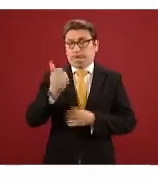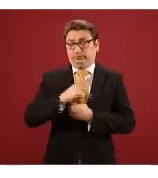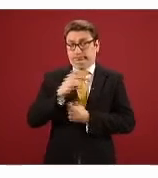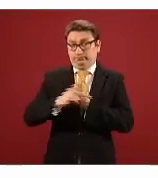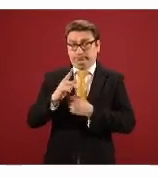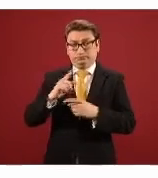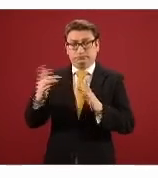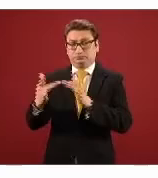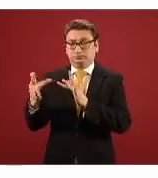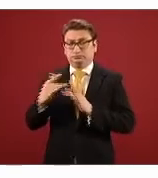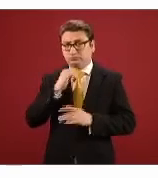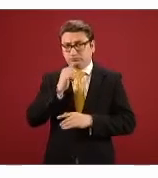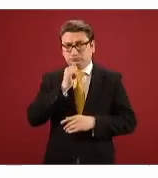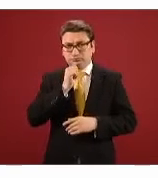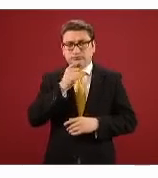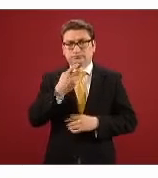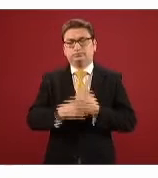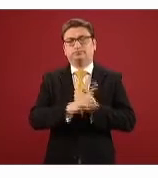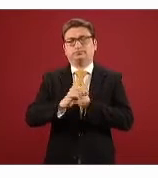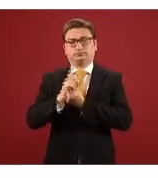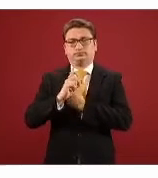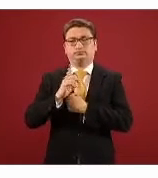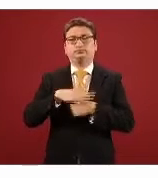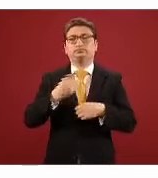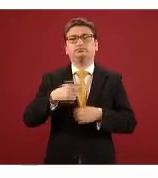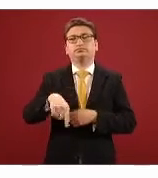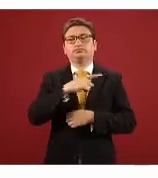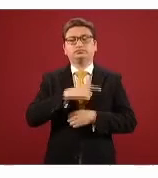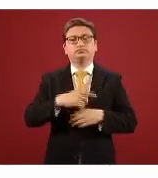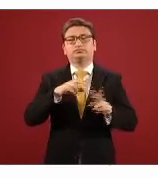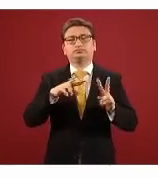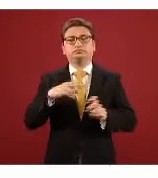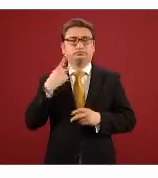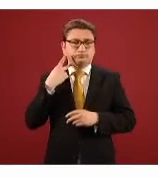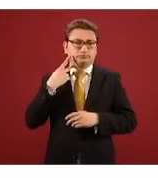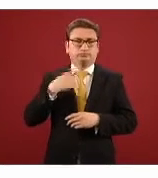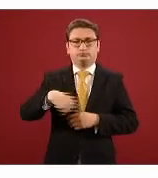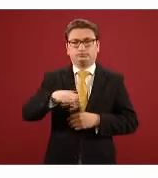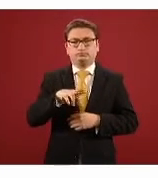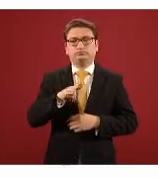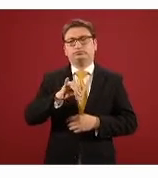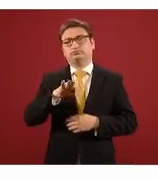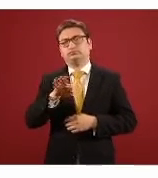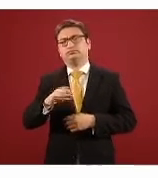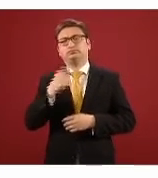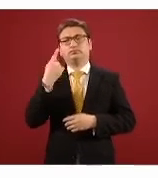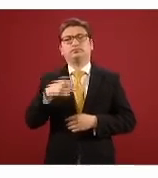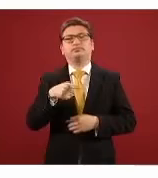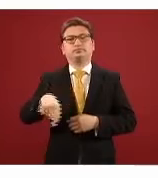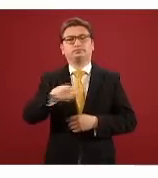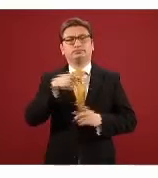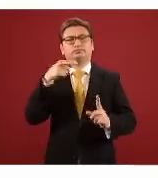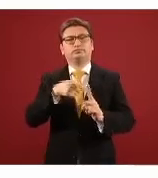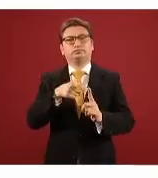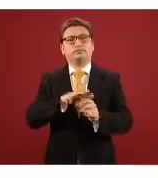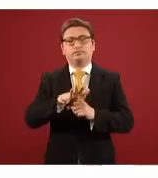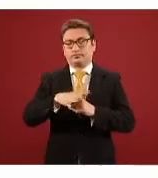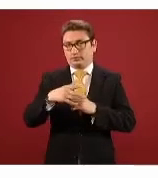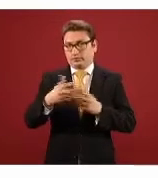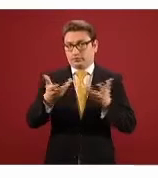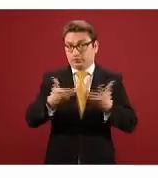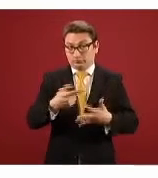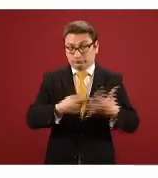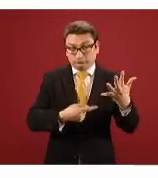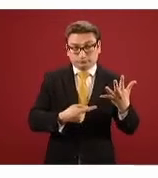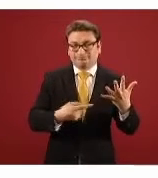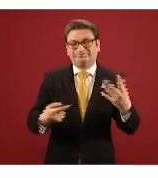y veíamos también un problema de uso político de la institución para fines que iban en contra de sus